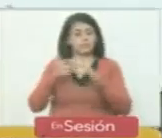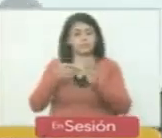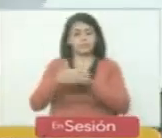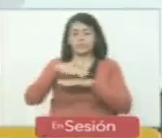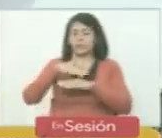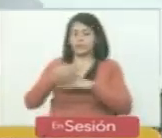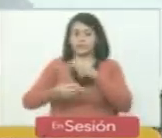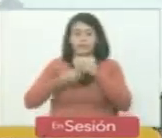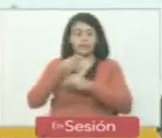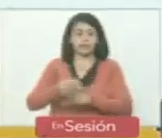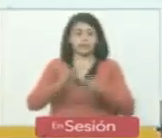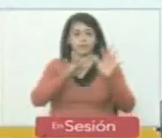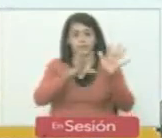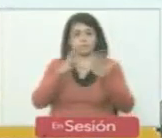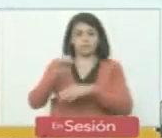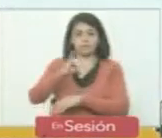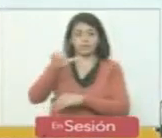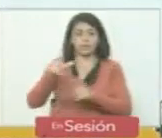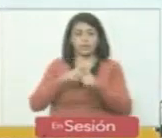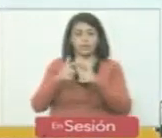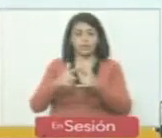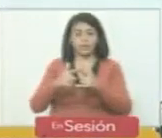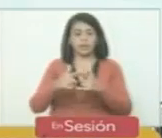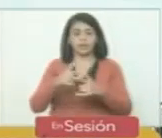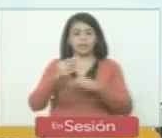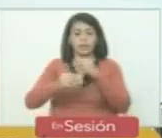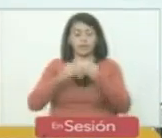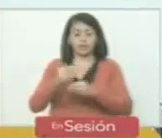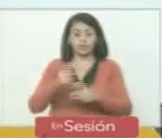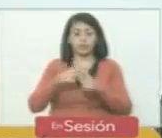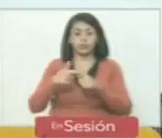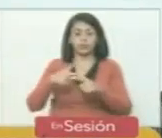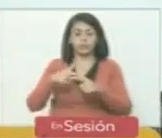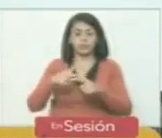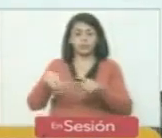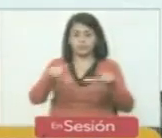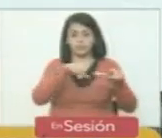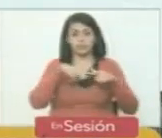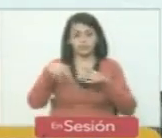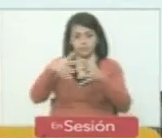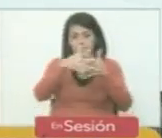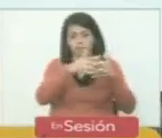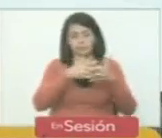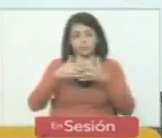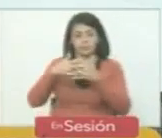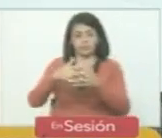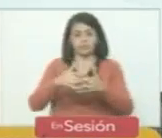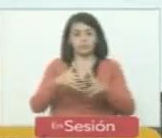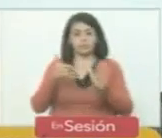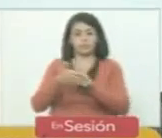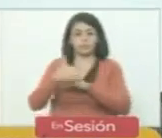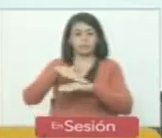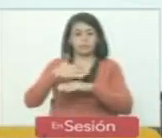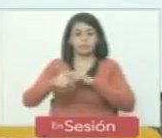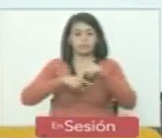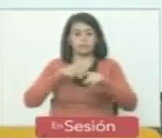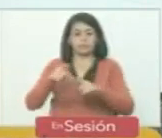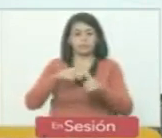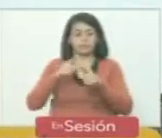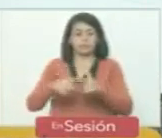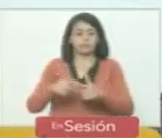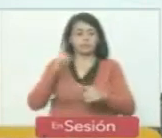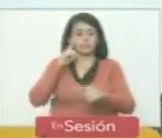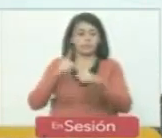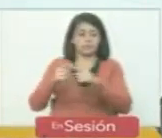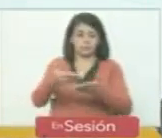el pasado 19 de julio, una corte del Distrito de Columbia de los Estados Unidos emitió una orden de